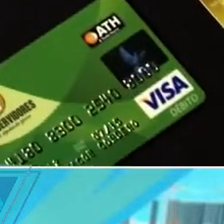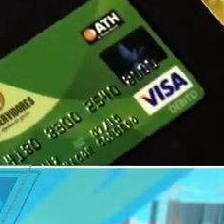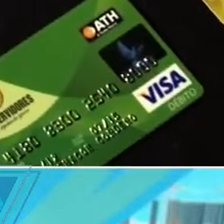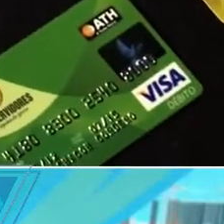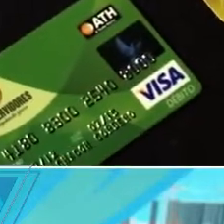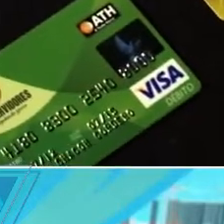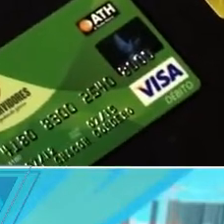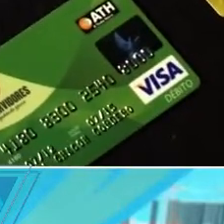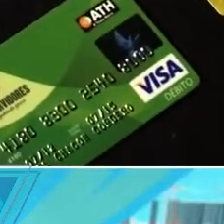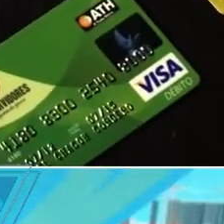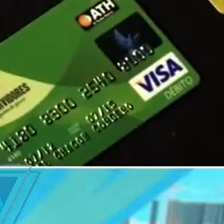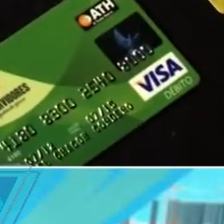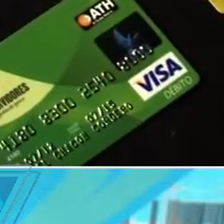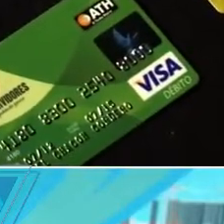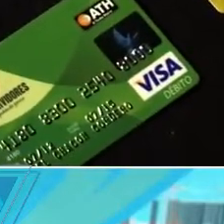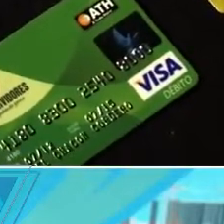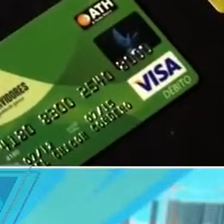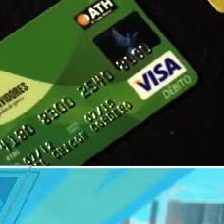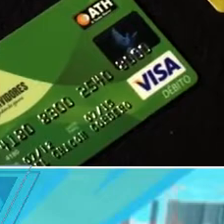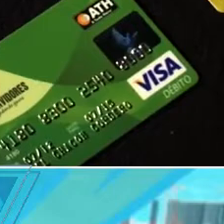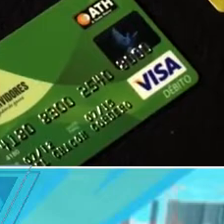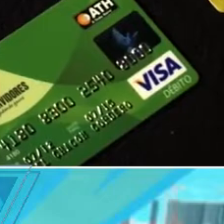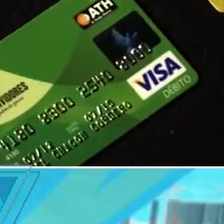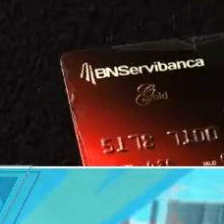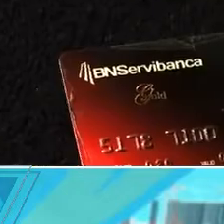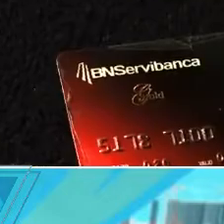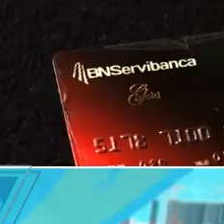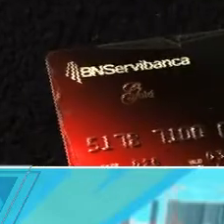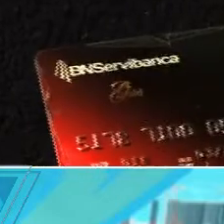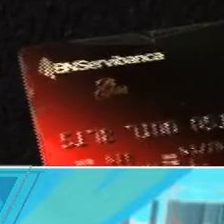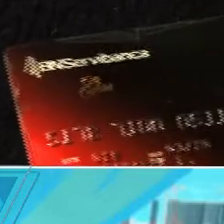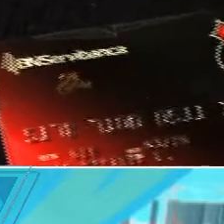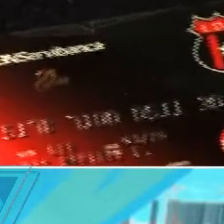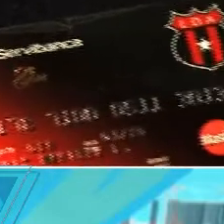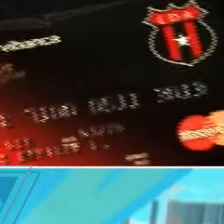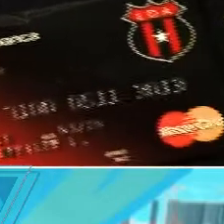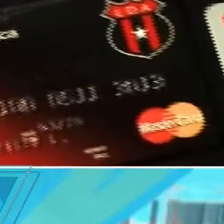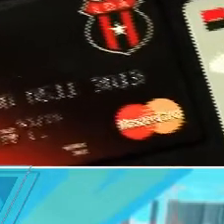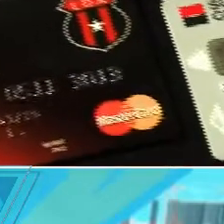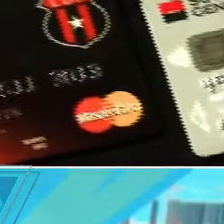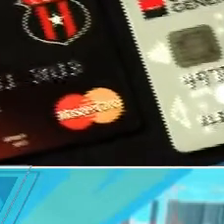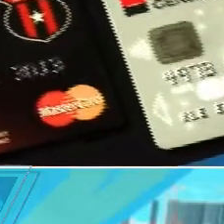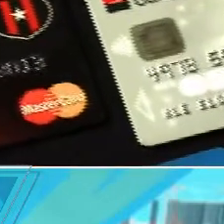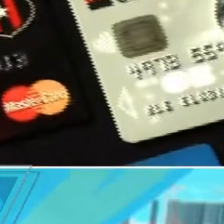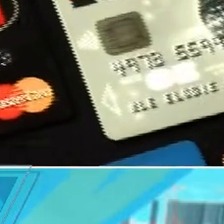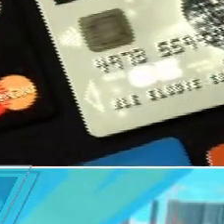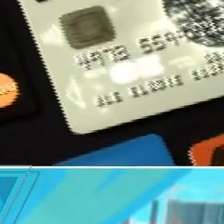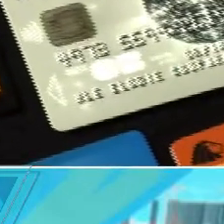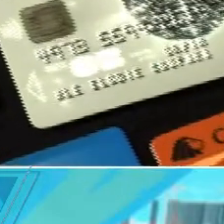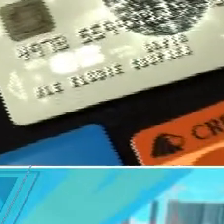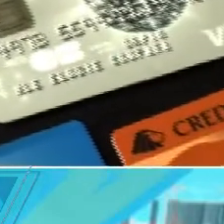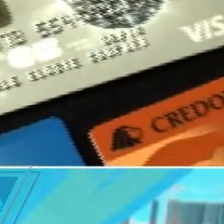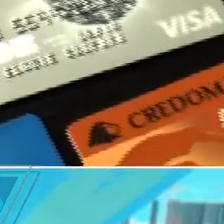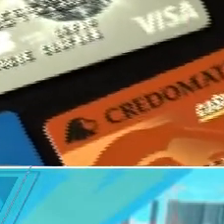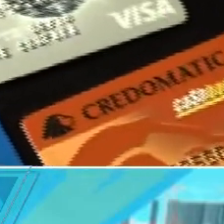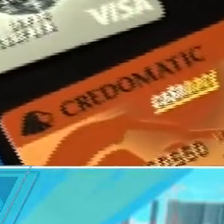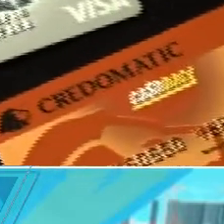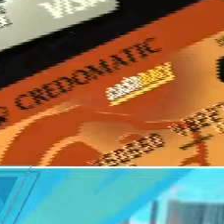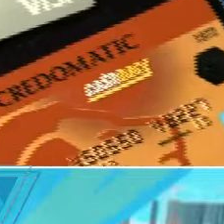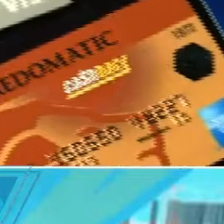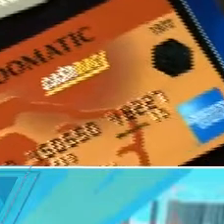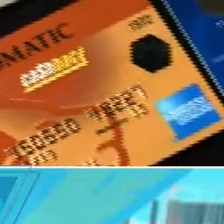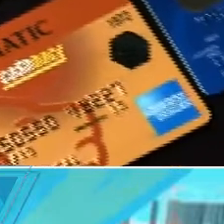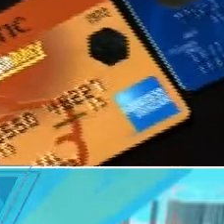ellos. Eso significa que hay una ambigüedad, está muy separado, aduanas, Hacienda, ¿verdad? Tributación.